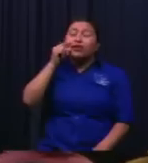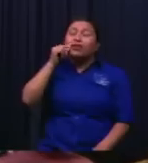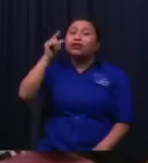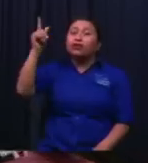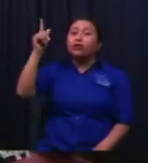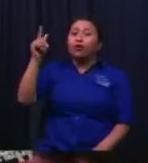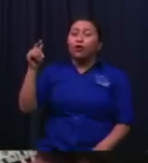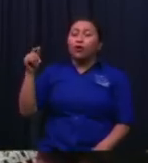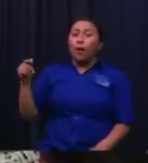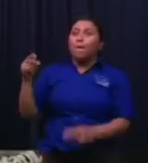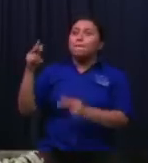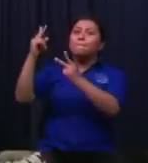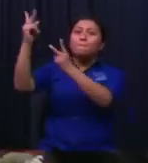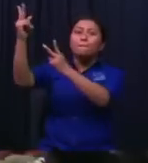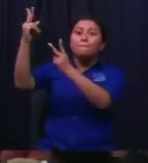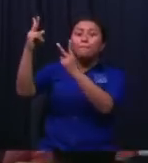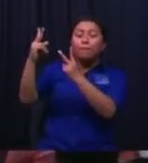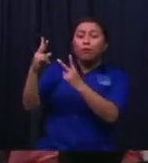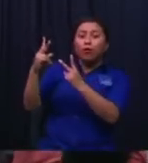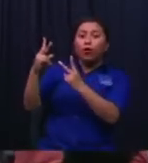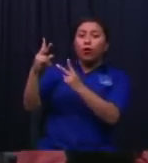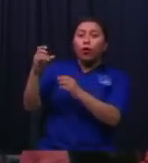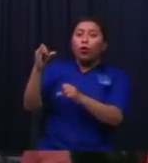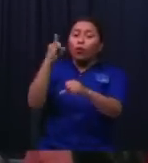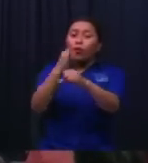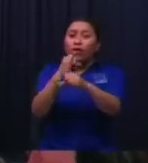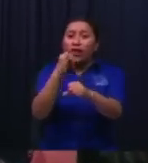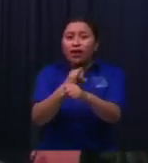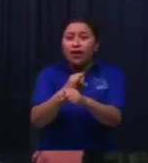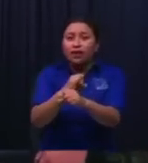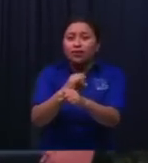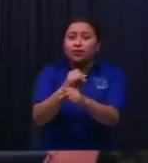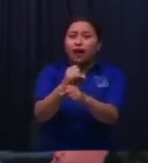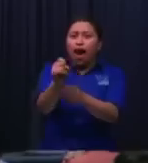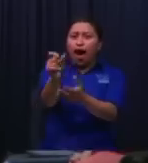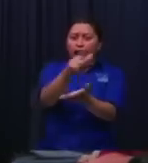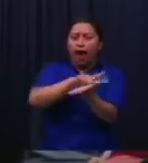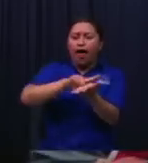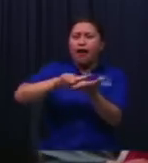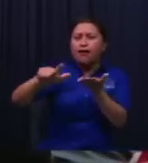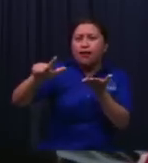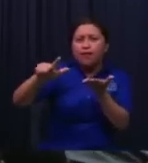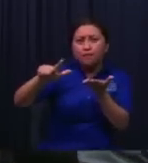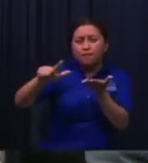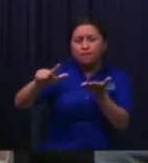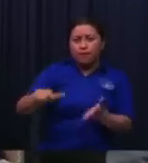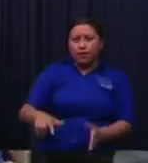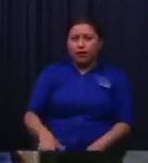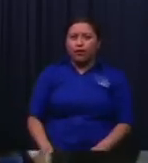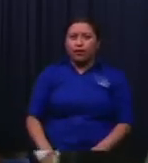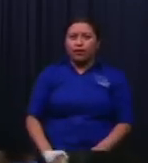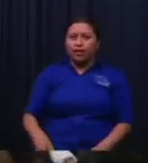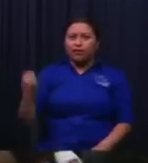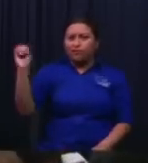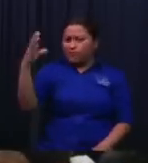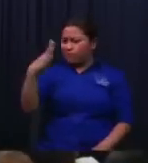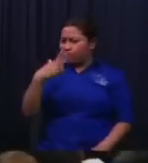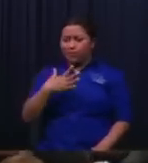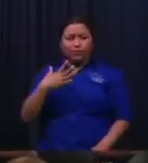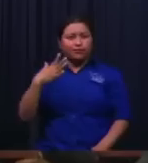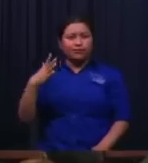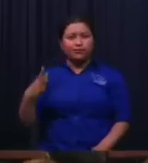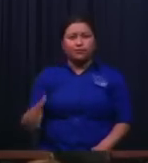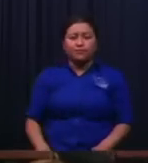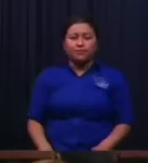pura y sin mancha. Amén. El apóstol el día de ayer nos explicaba acerca de los que Él